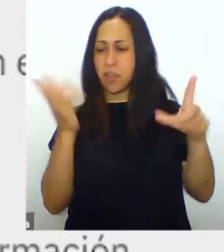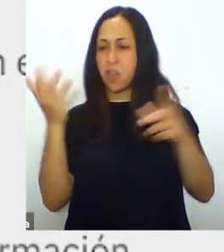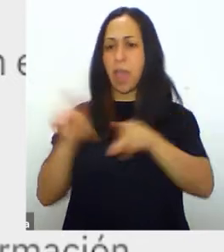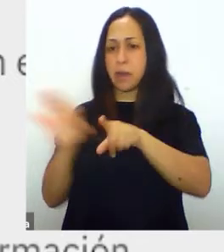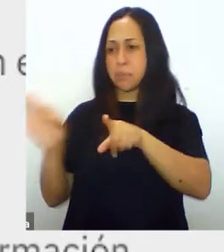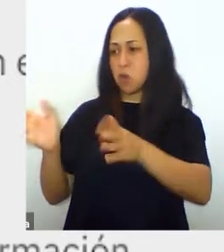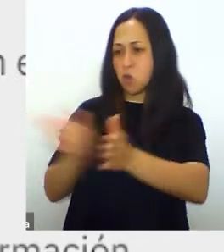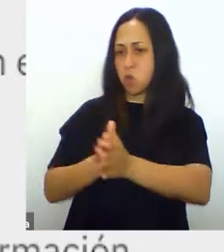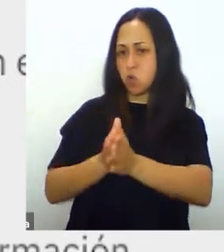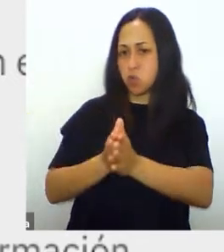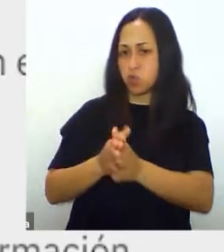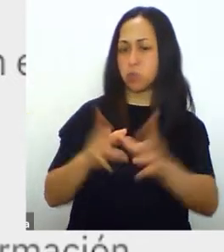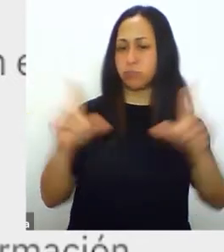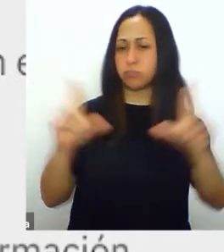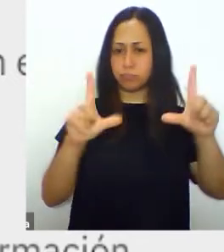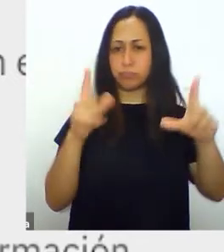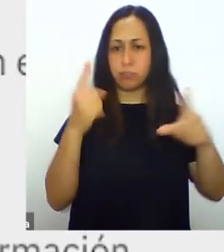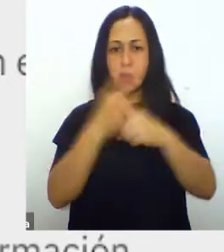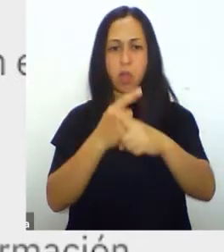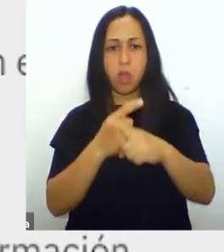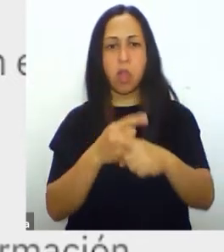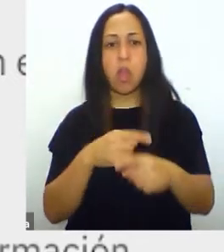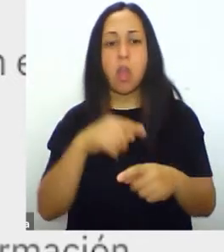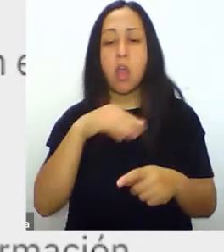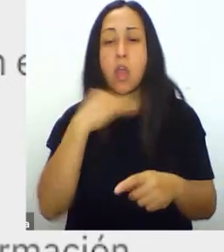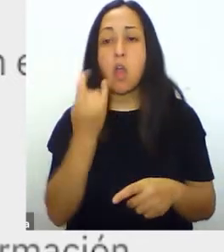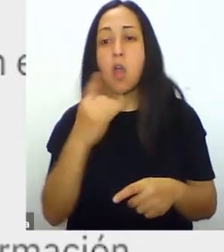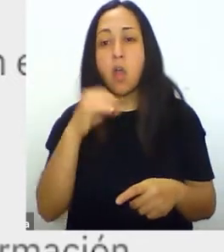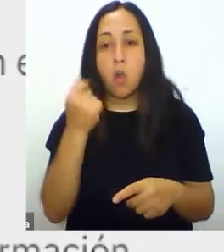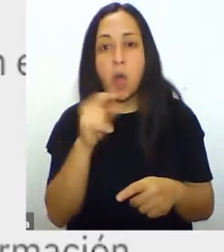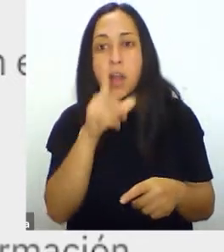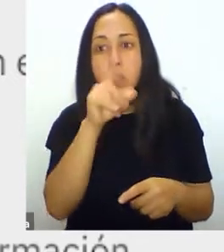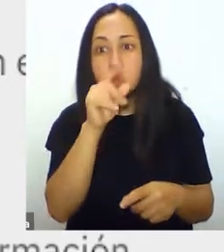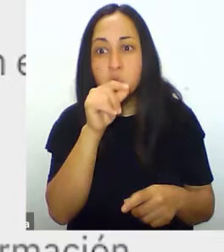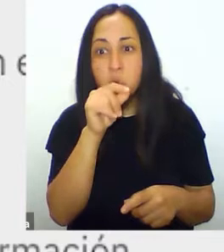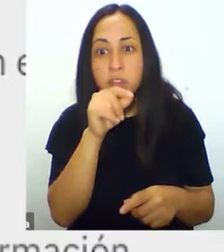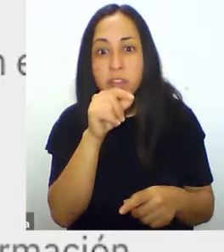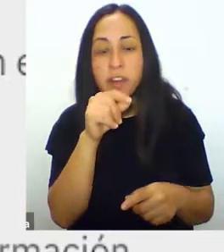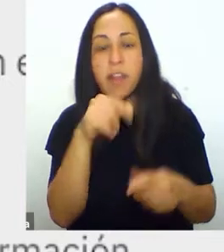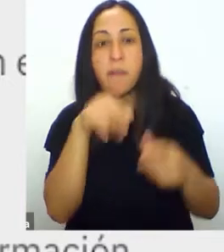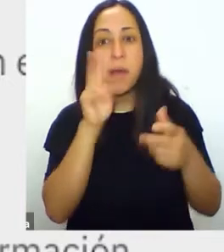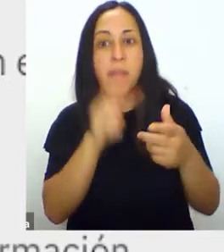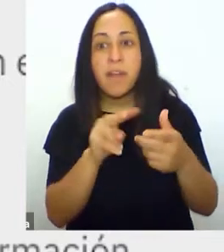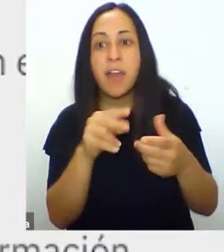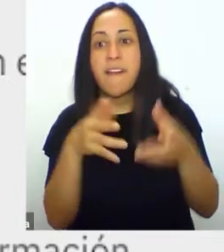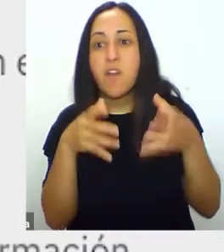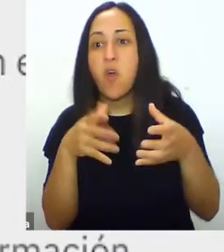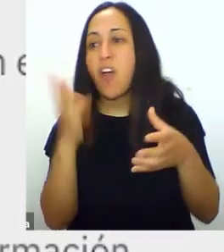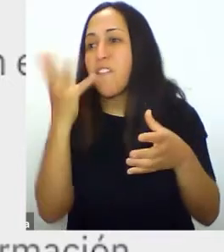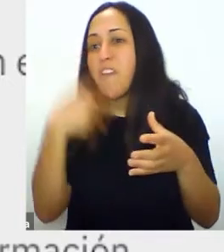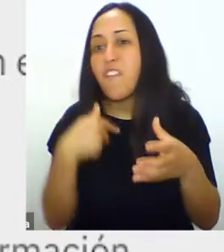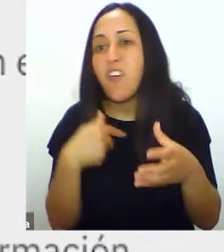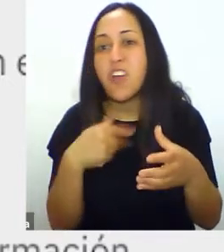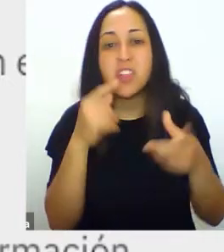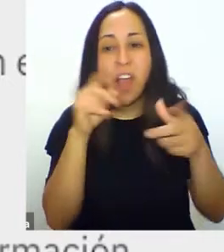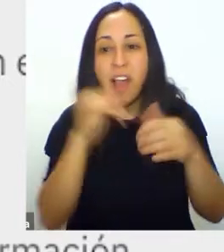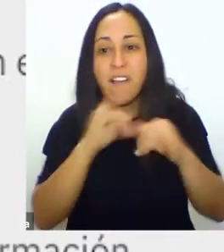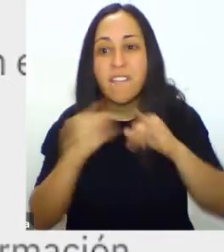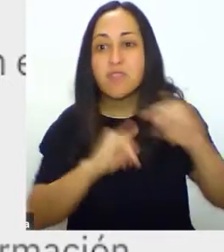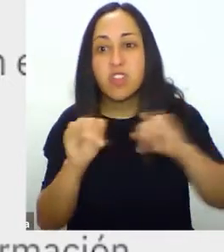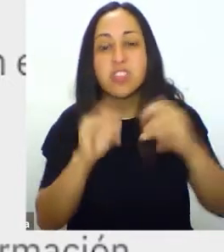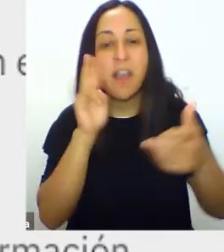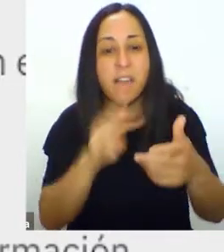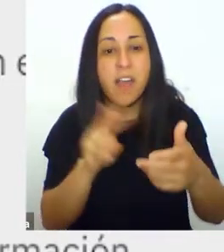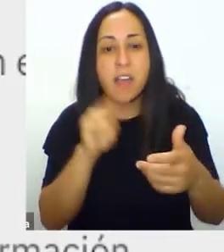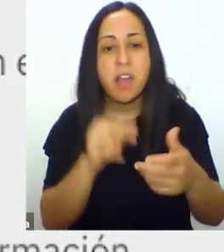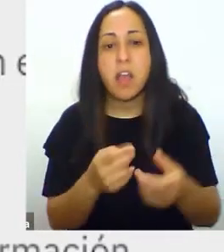Juana empezó a utilizar Twitter para seguir contenido de futbolistas, cronistas y fanáticos de su deporte preferido. Intentó participar